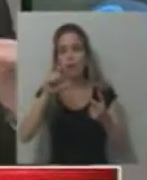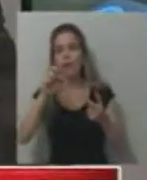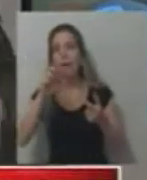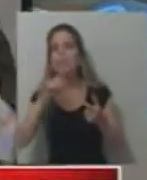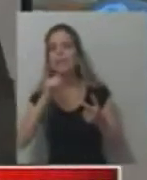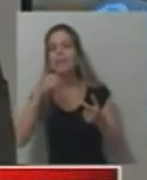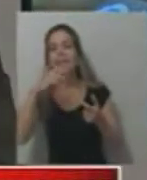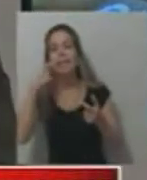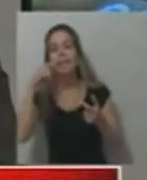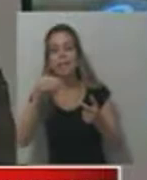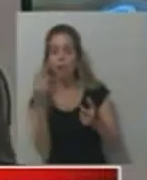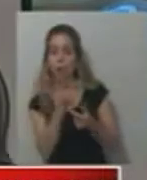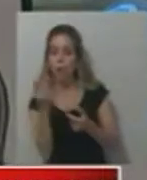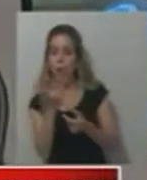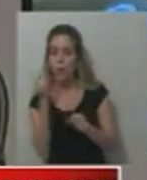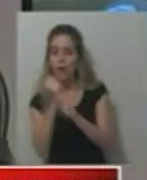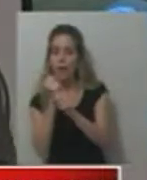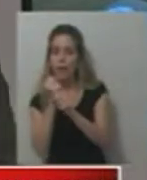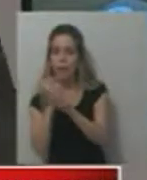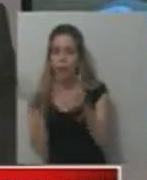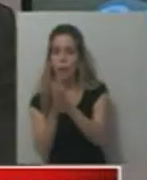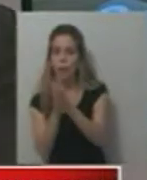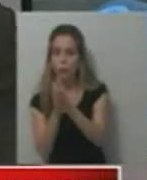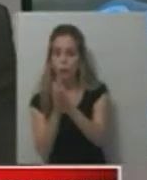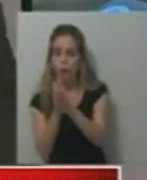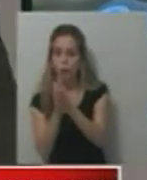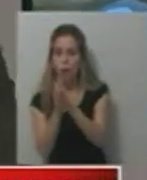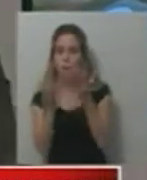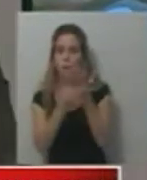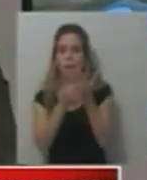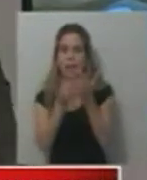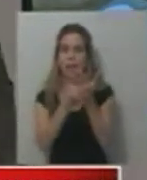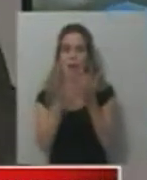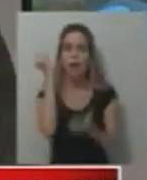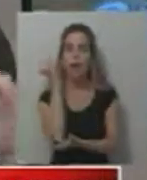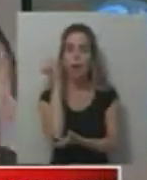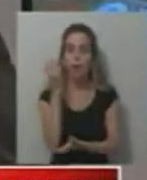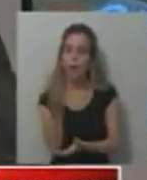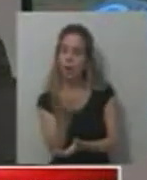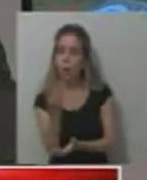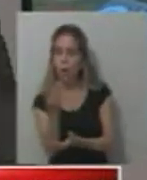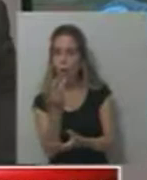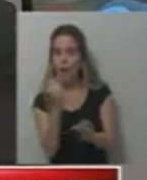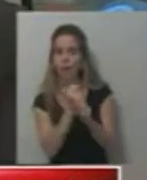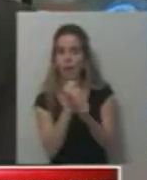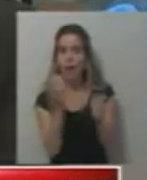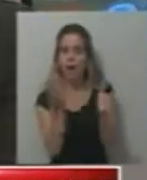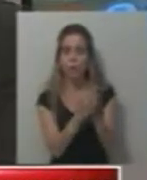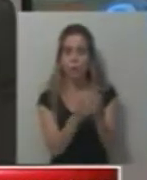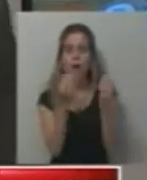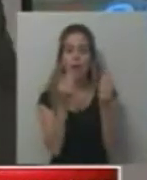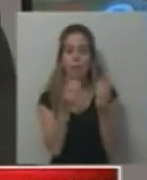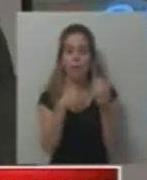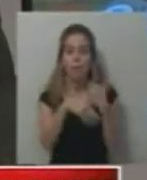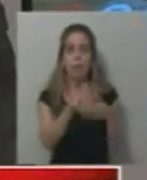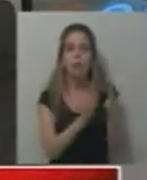ministro de Economía. Van a trabajar en tándem con Kicillof. No, sí. Sí. Lo que se está viendo es el tándem inesperado. Sí,